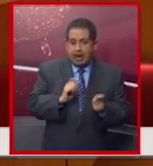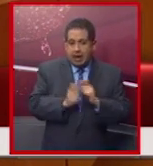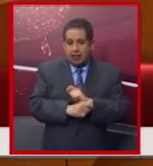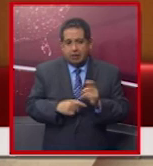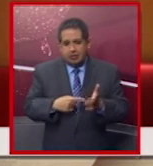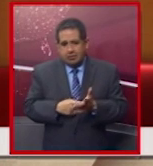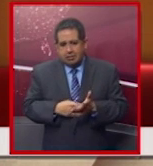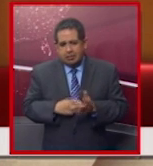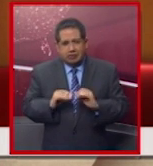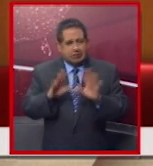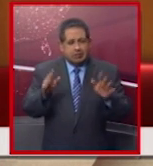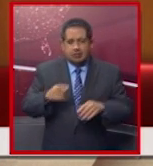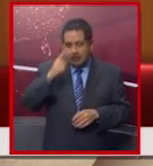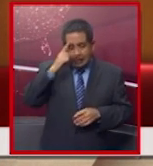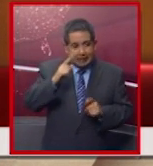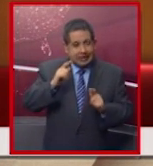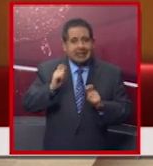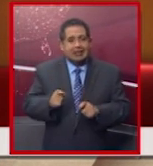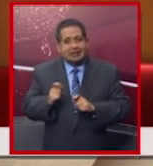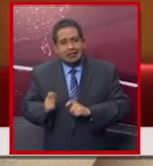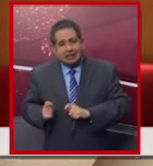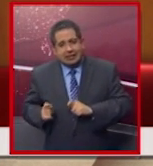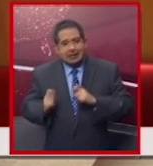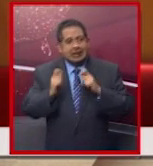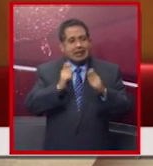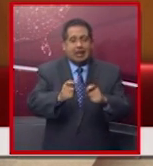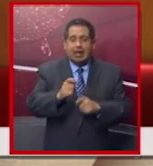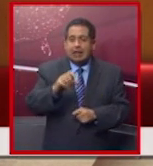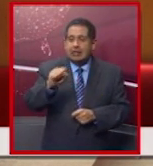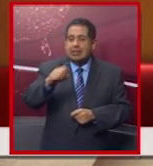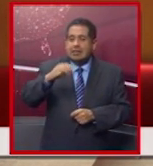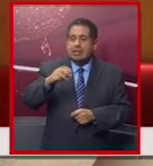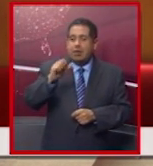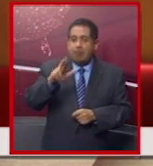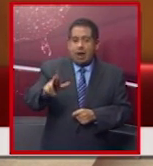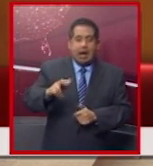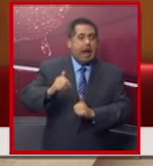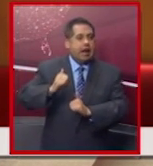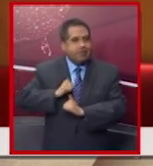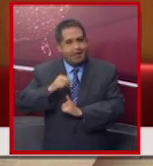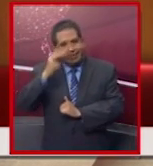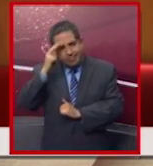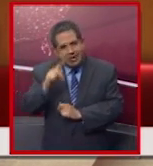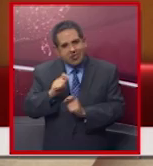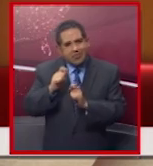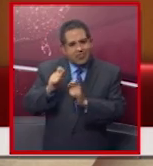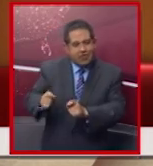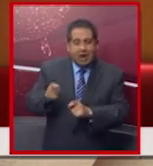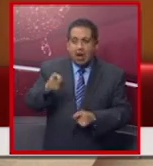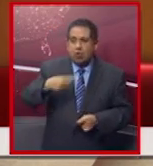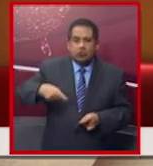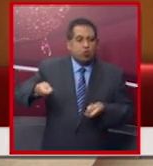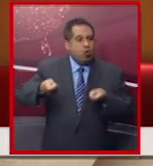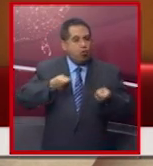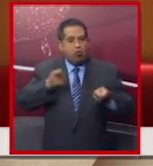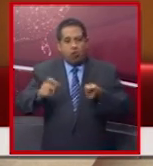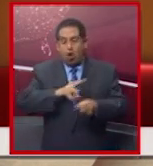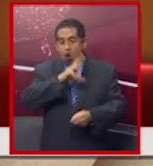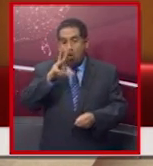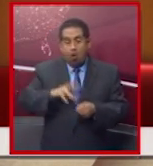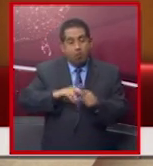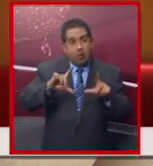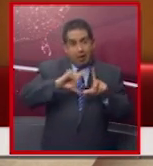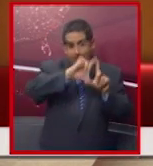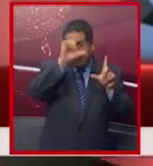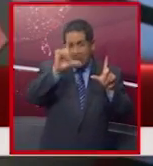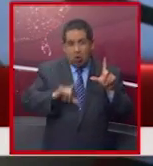y obviamente se le está entregando a la Secretaría de Marina, Armada de México, el control de todos los puertos